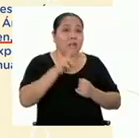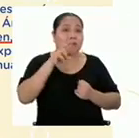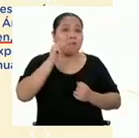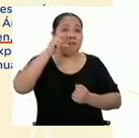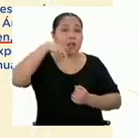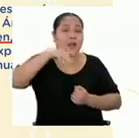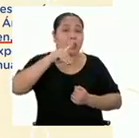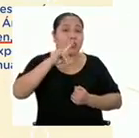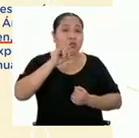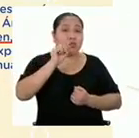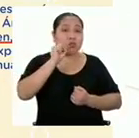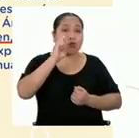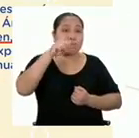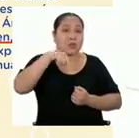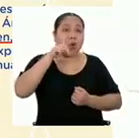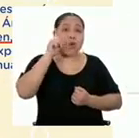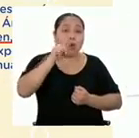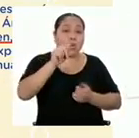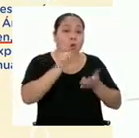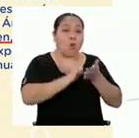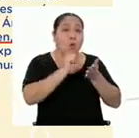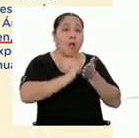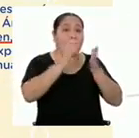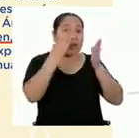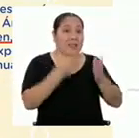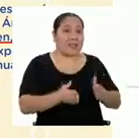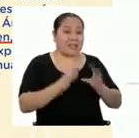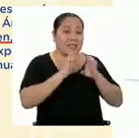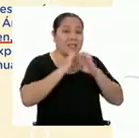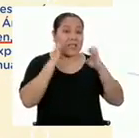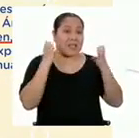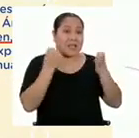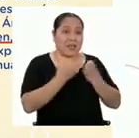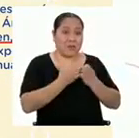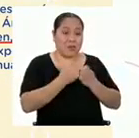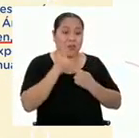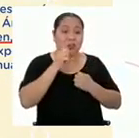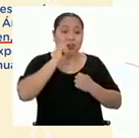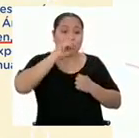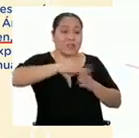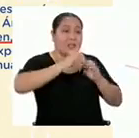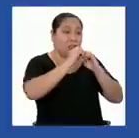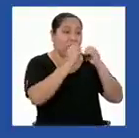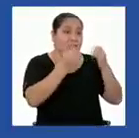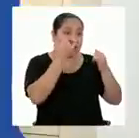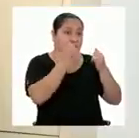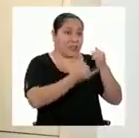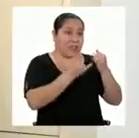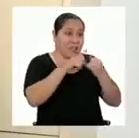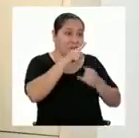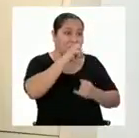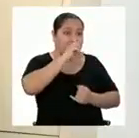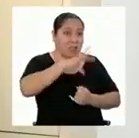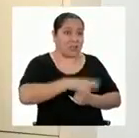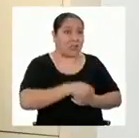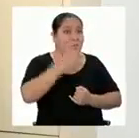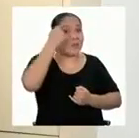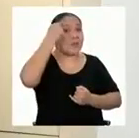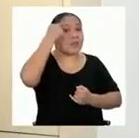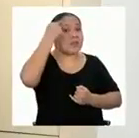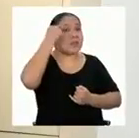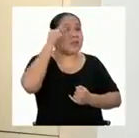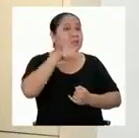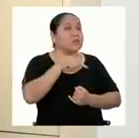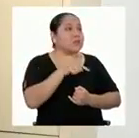Dusen, uno de los artistas del equipo. Lo dice la oración final, como tú mismo señalas. ¿Te parece que